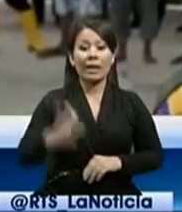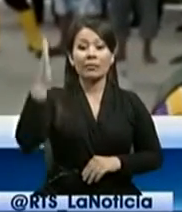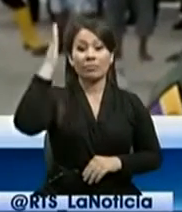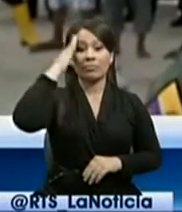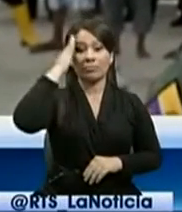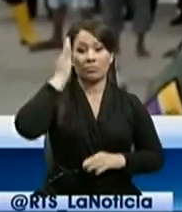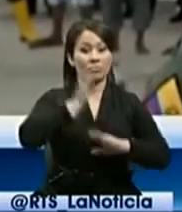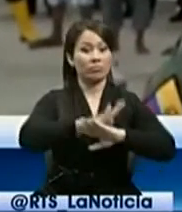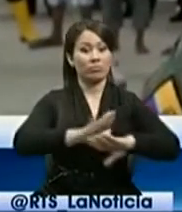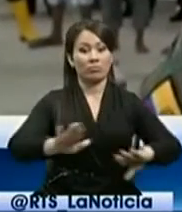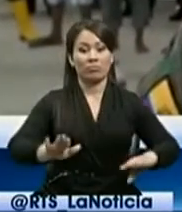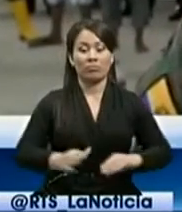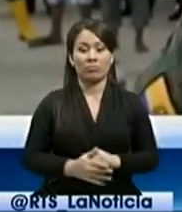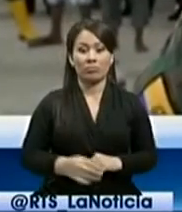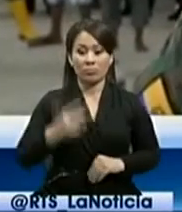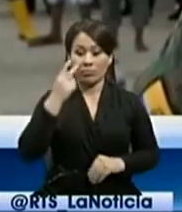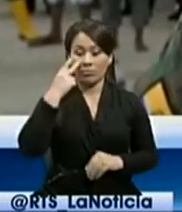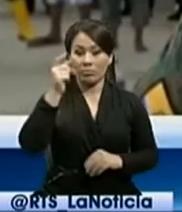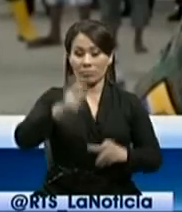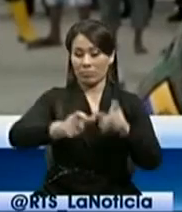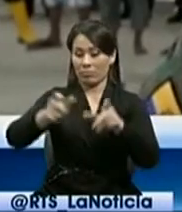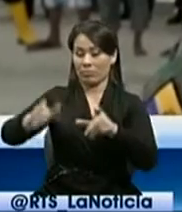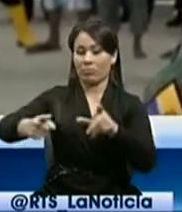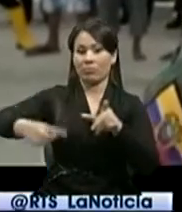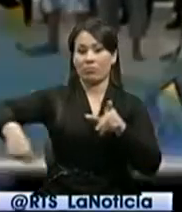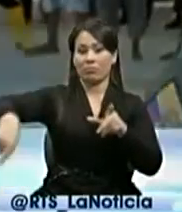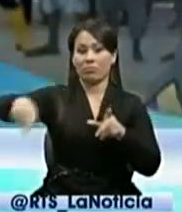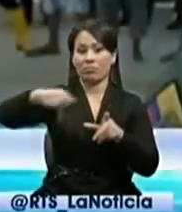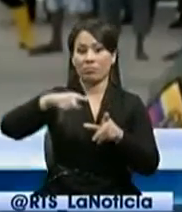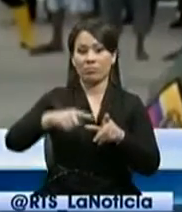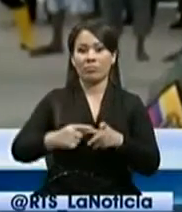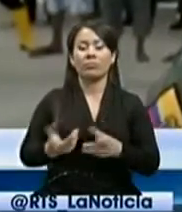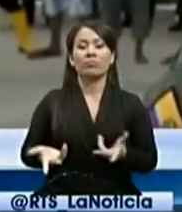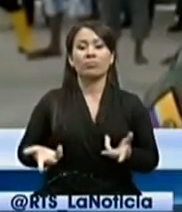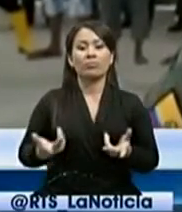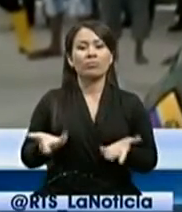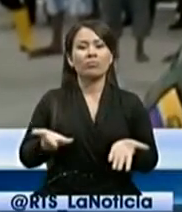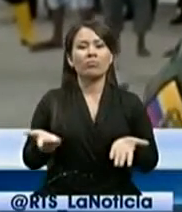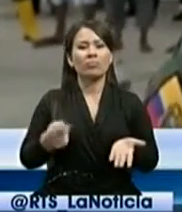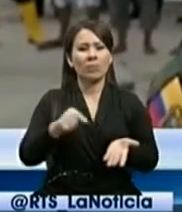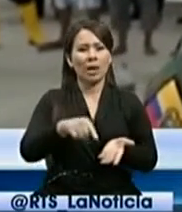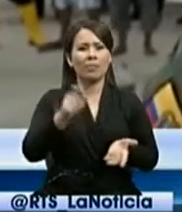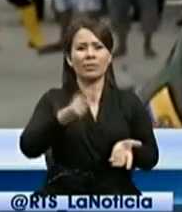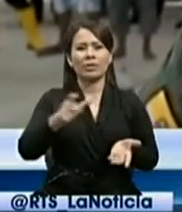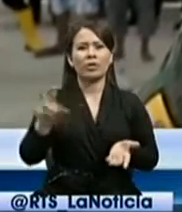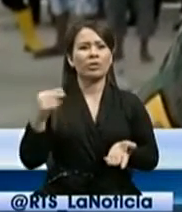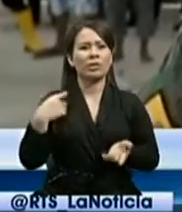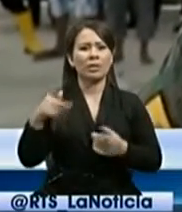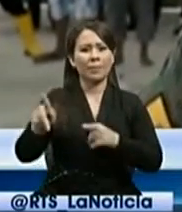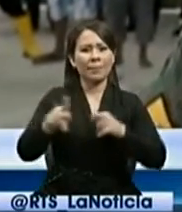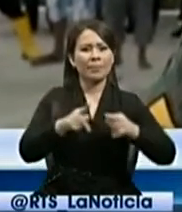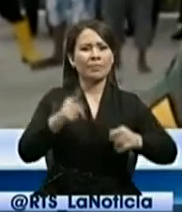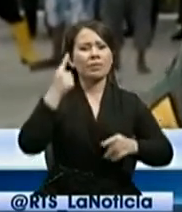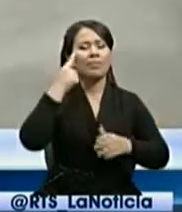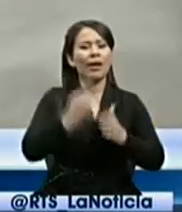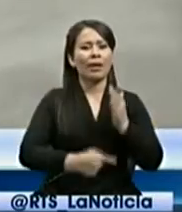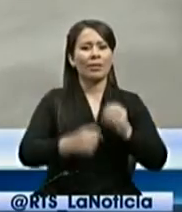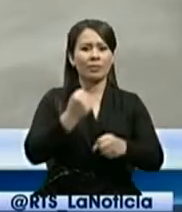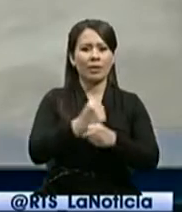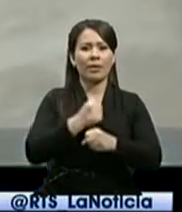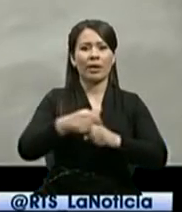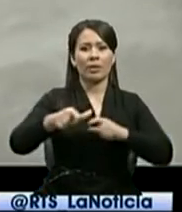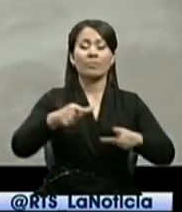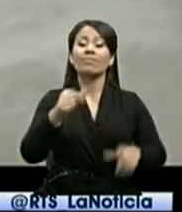ya son áreas en las que no pueden ingresar a pescar y principalmente el mayor problema es que no tienen los documentos para poder realizar esta actividad.